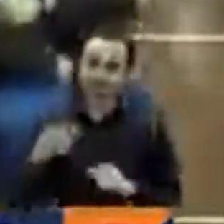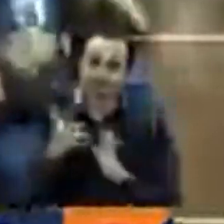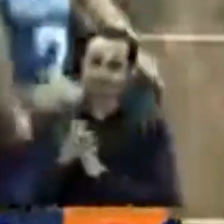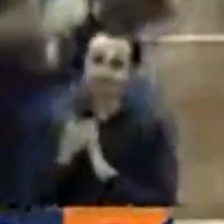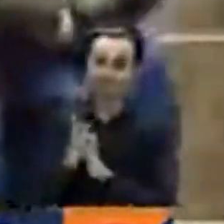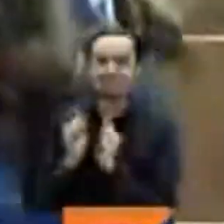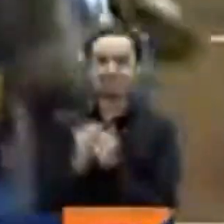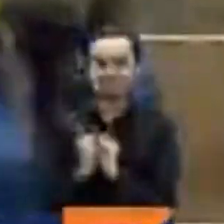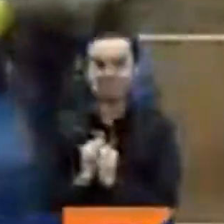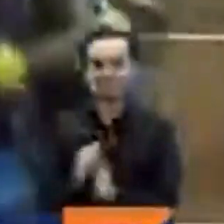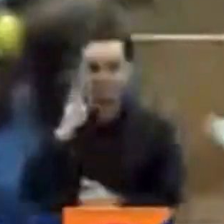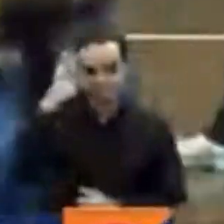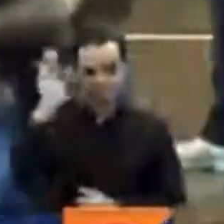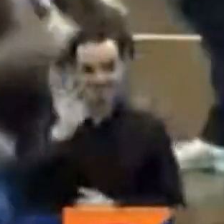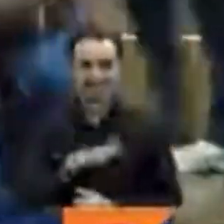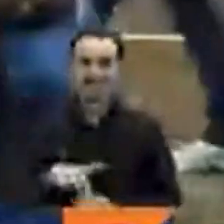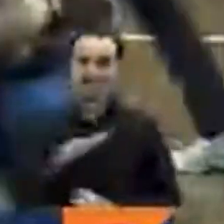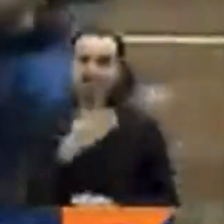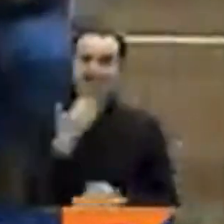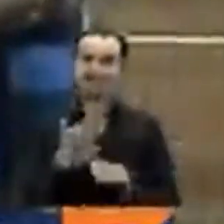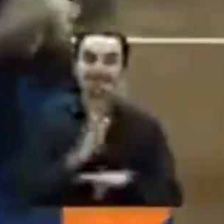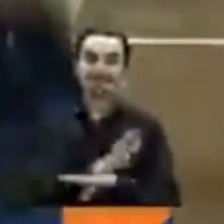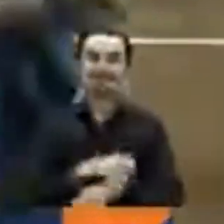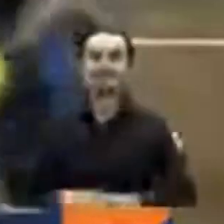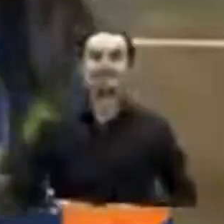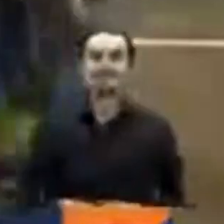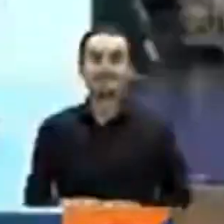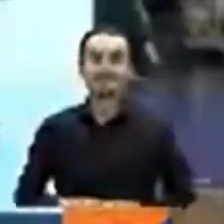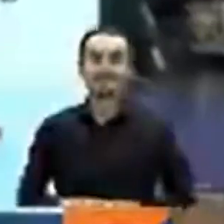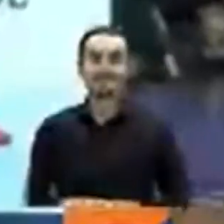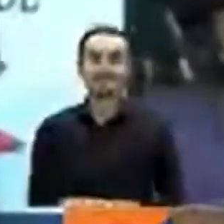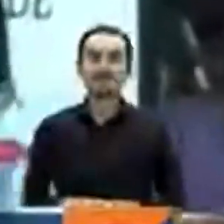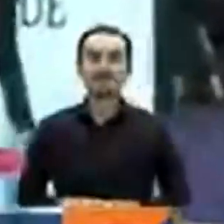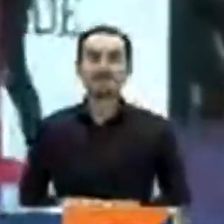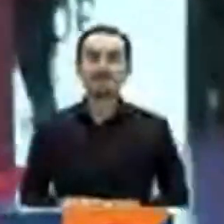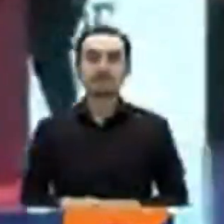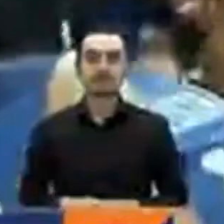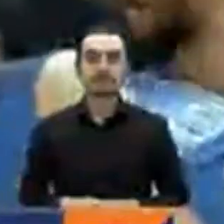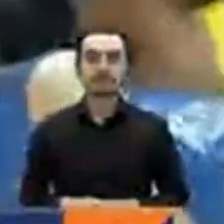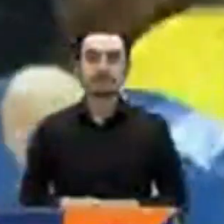información deportiva. Que tengan una muy feliz tarde. Un abrazo.